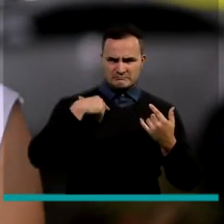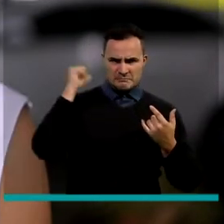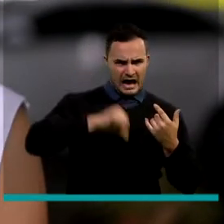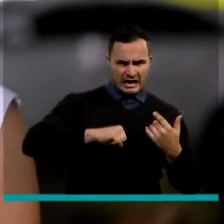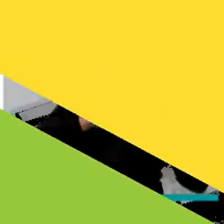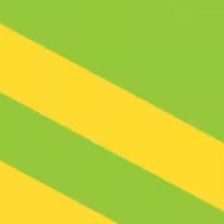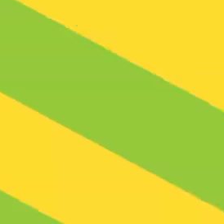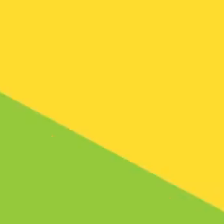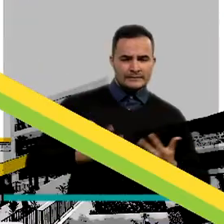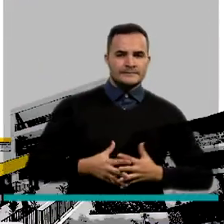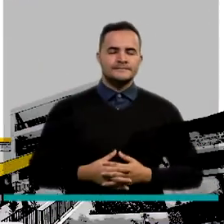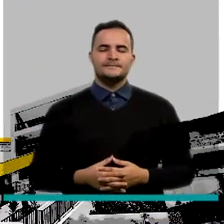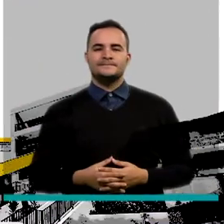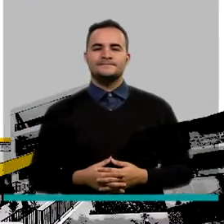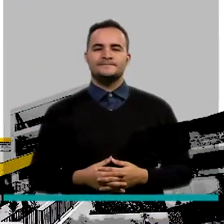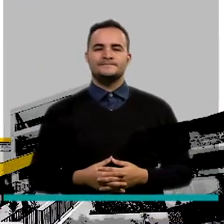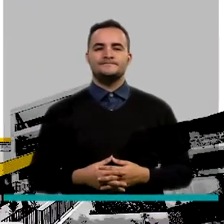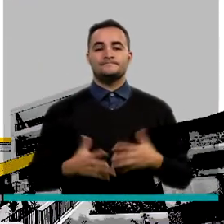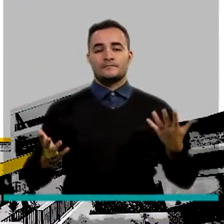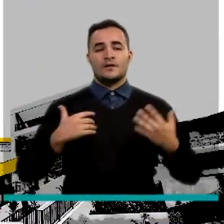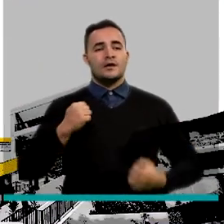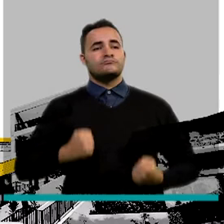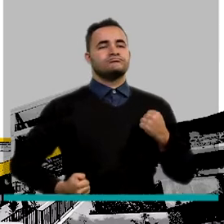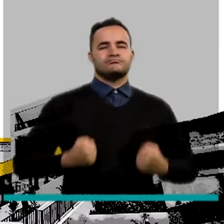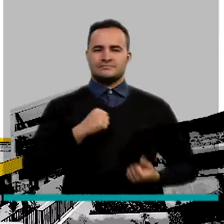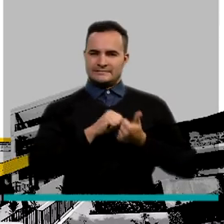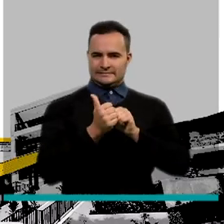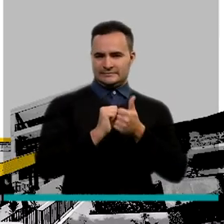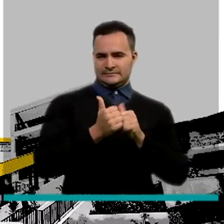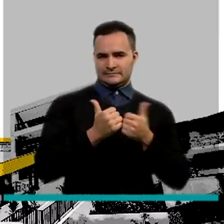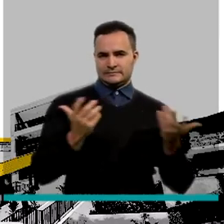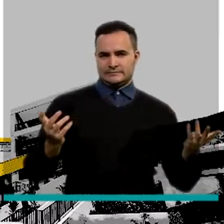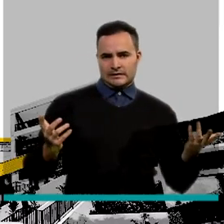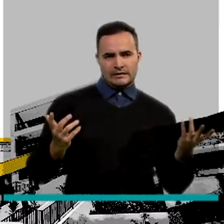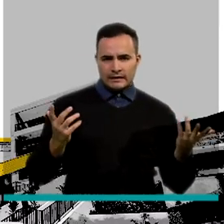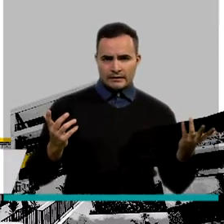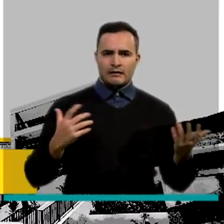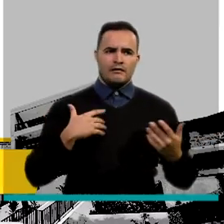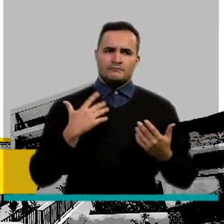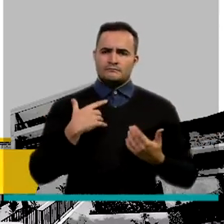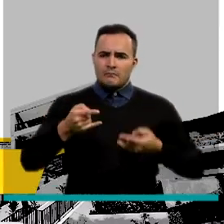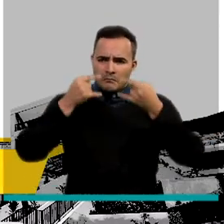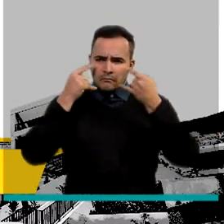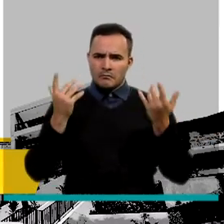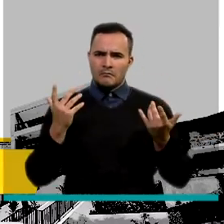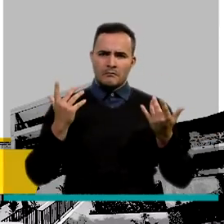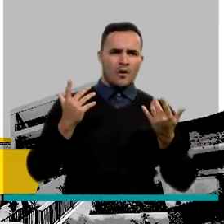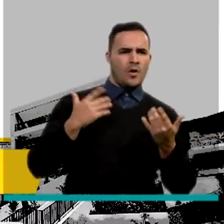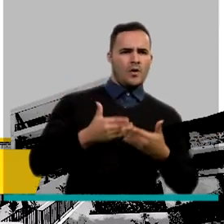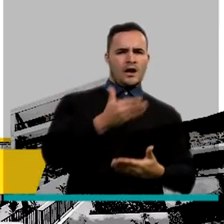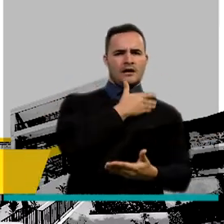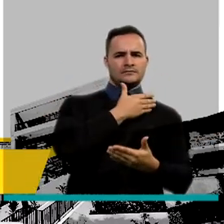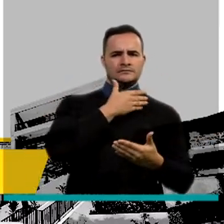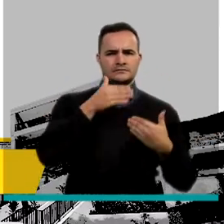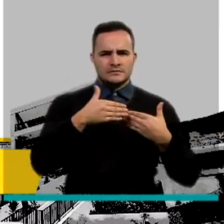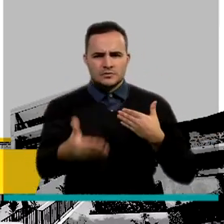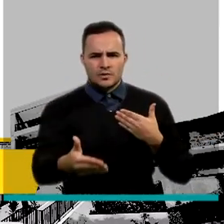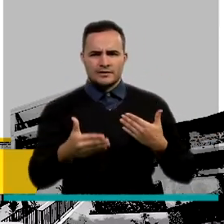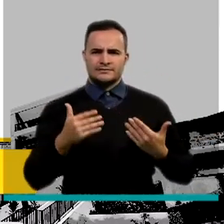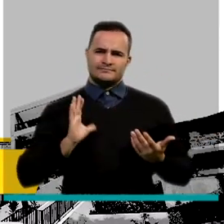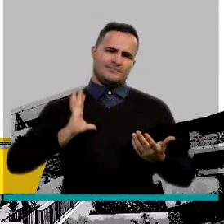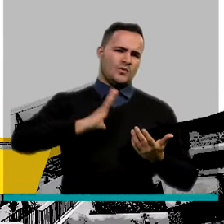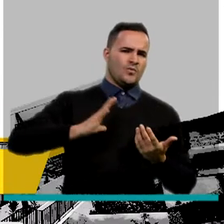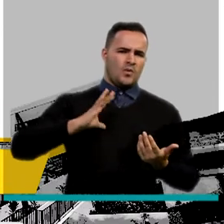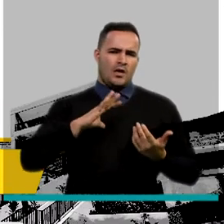salud. Digamos que haciendo ejercicio lo único que nos va a hacer es lo mismo que siempre, incomodarnos. El